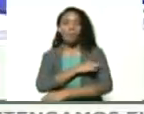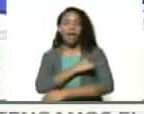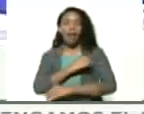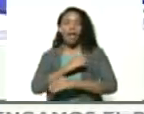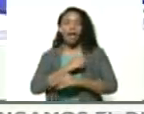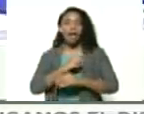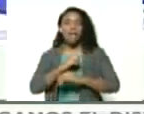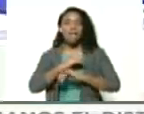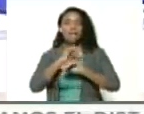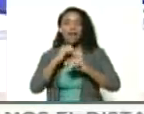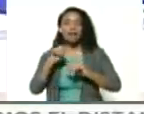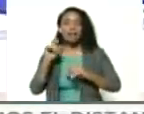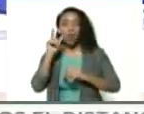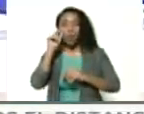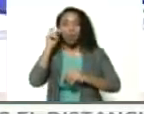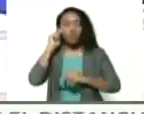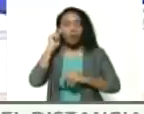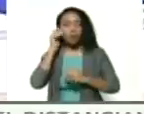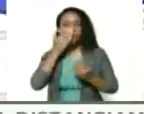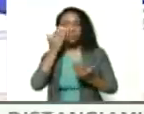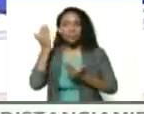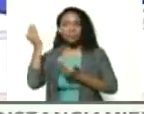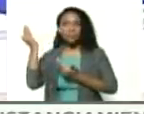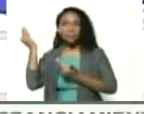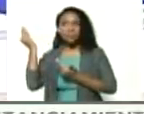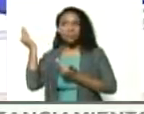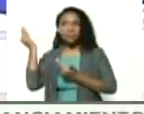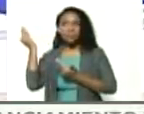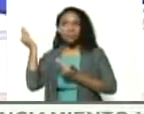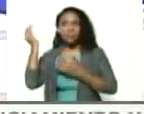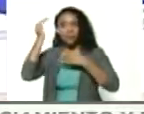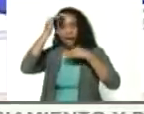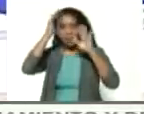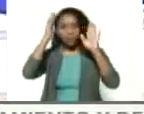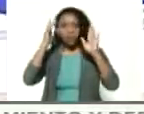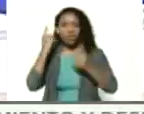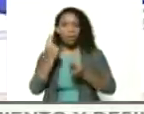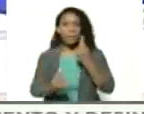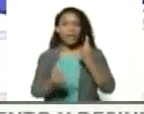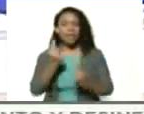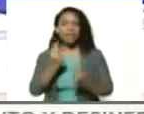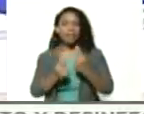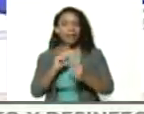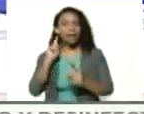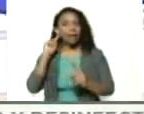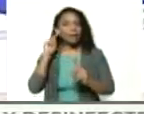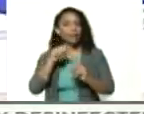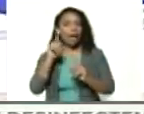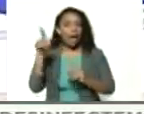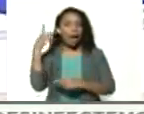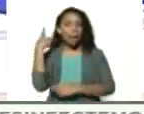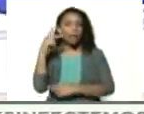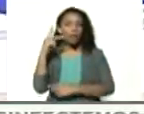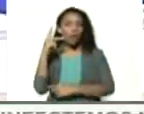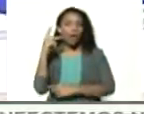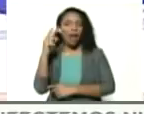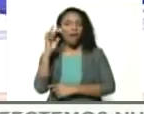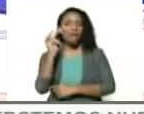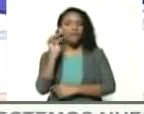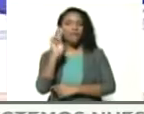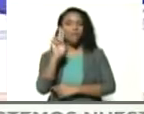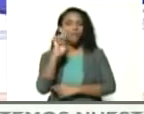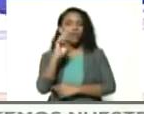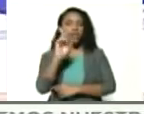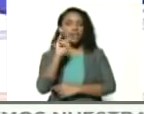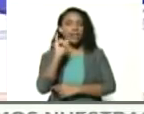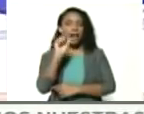Felicia Rondón de Cabello para la atención de pacientes allá en la parroquia El Furrial. El